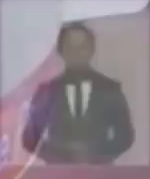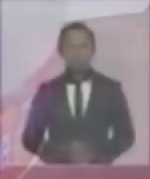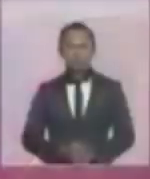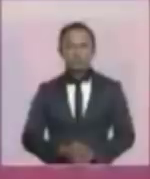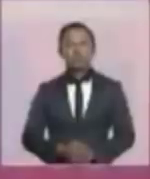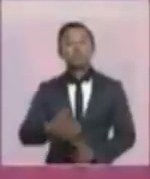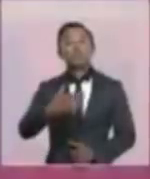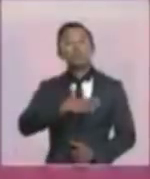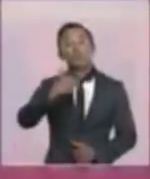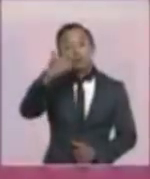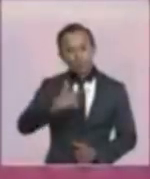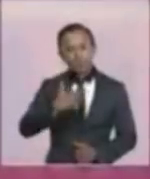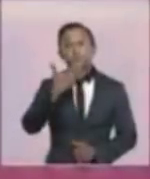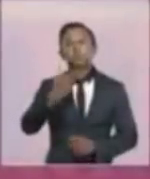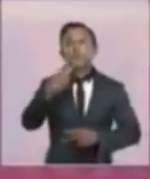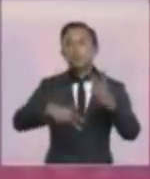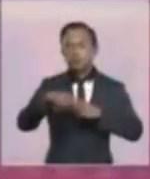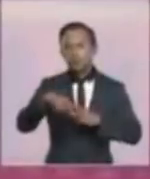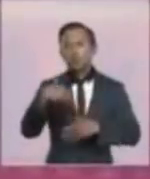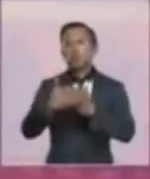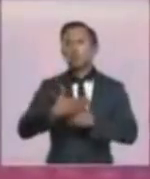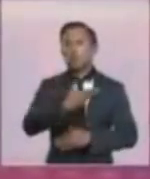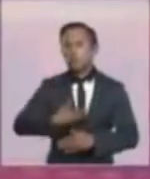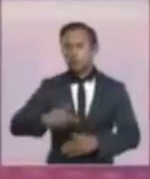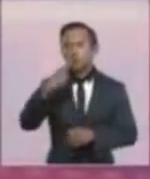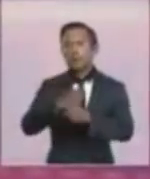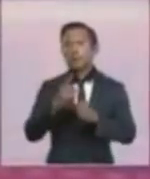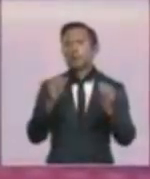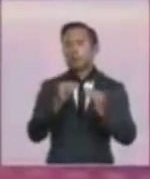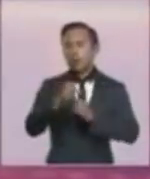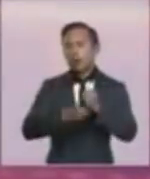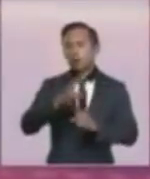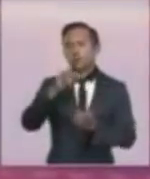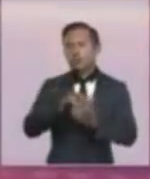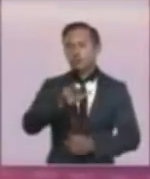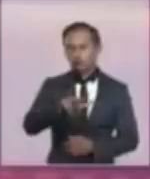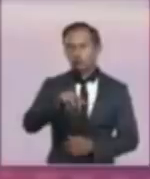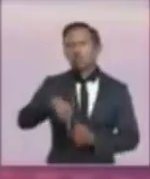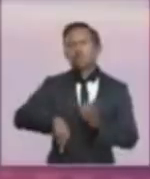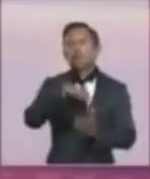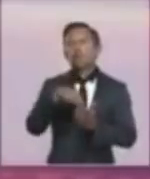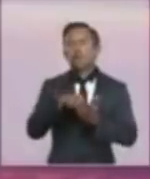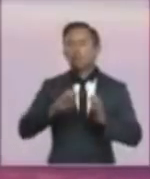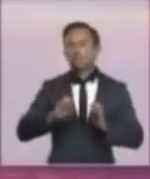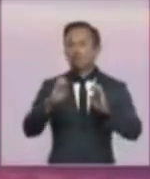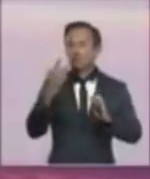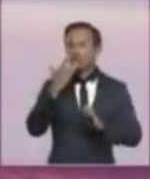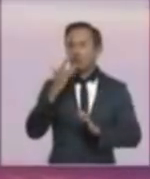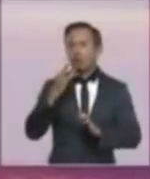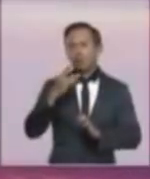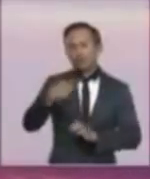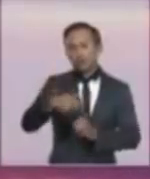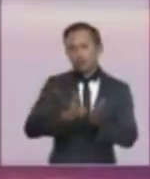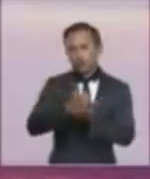Buenas noches. Bienvenidos al primer debate presidencial 2018. Estamos en el Palacio de Minería de la Ciudad de